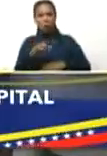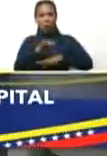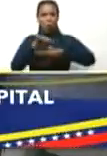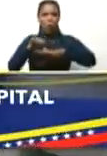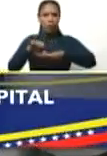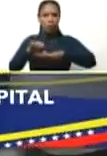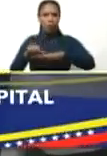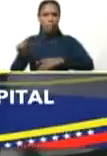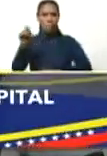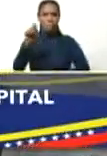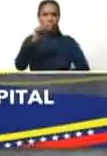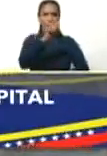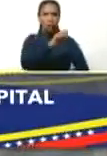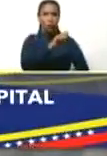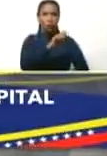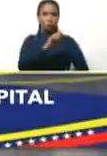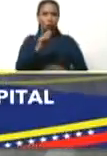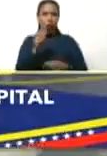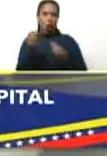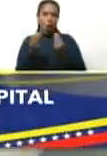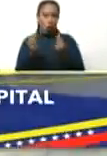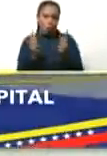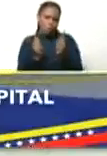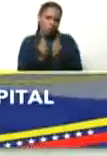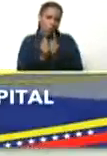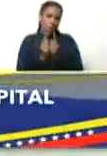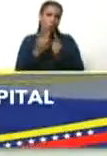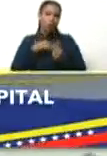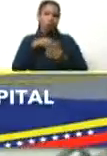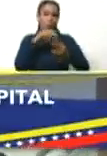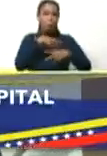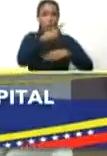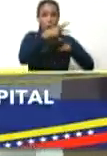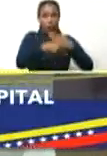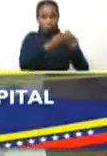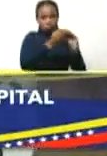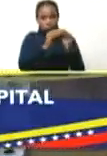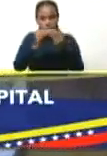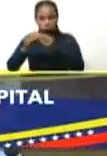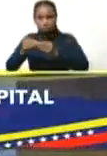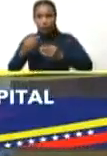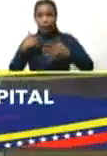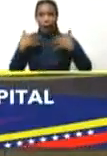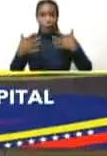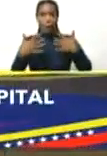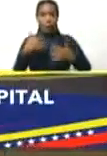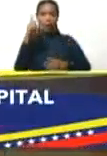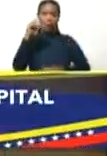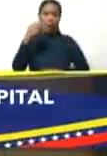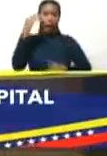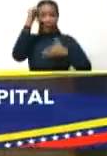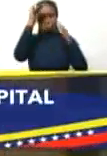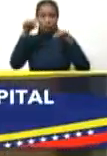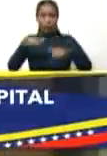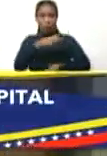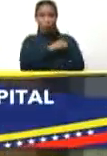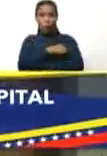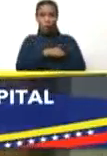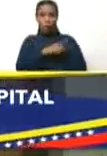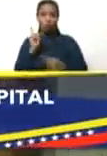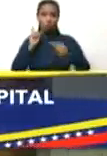operaciones mensuales como mínimo que podemos hacer programadas, más cada una de las emergencias que se van a atender también en este hospital, que